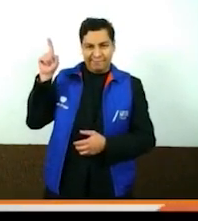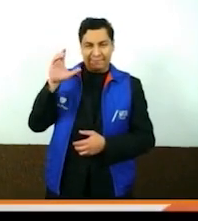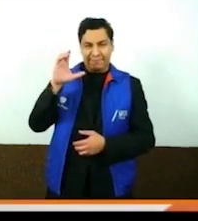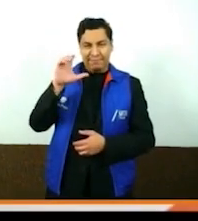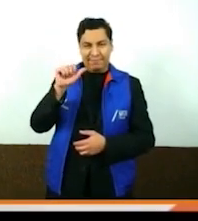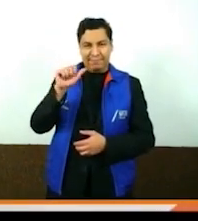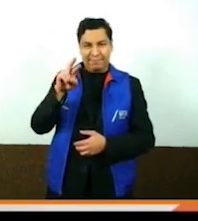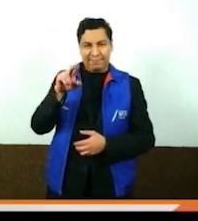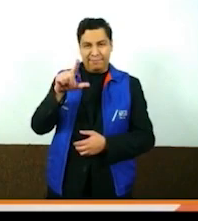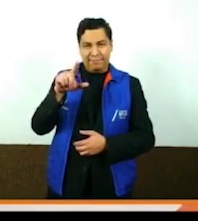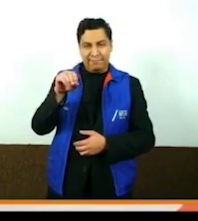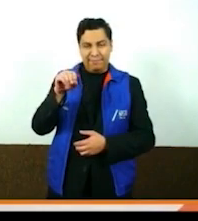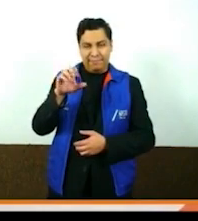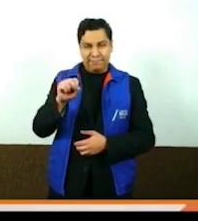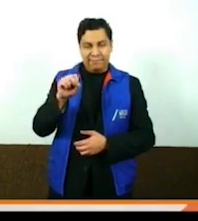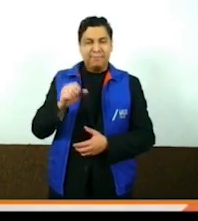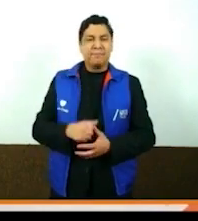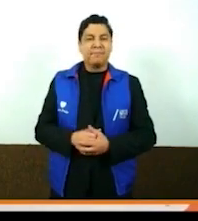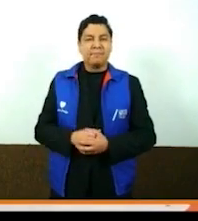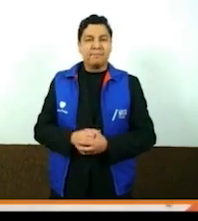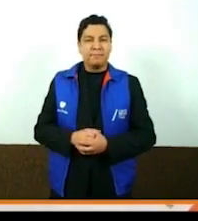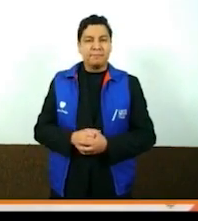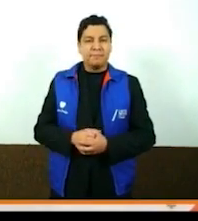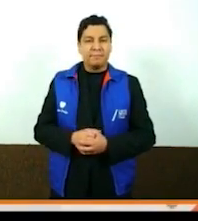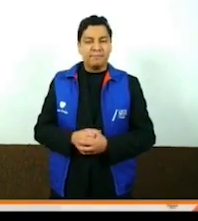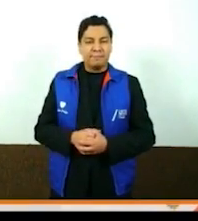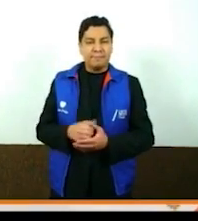Carlos Juárez Larios.